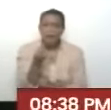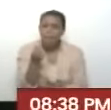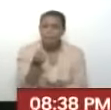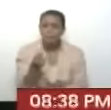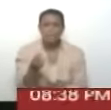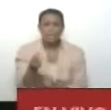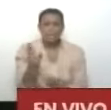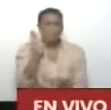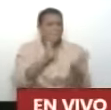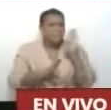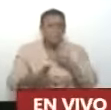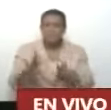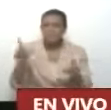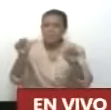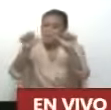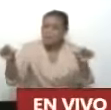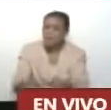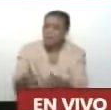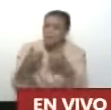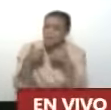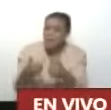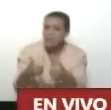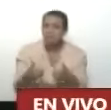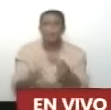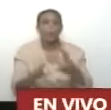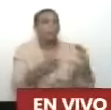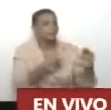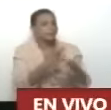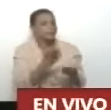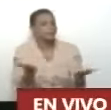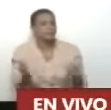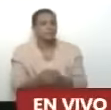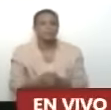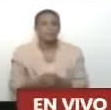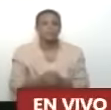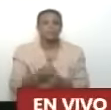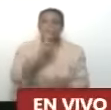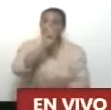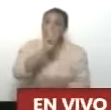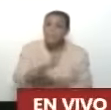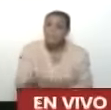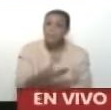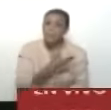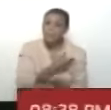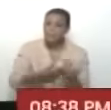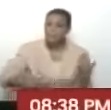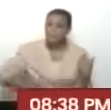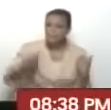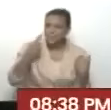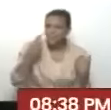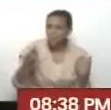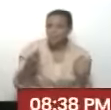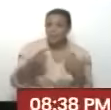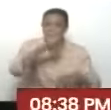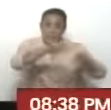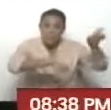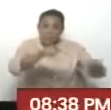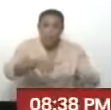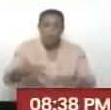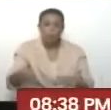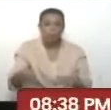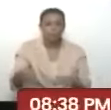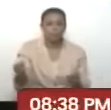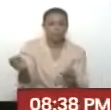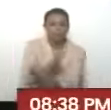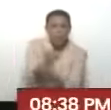manchará, ni hoy ni nunca. Conversadito, pues. Sí, presidente, yo creo además que toda esta gente que ha atacado tanto el